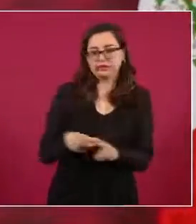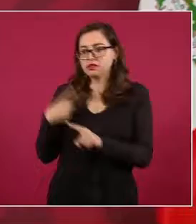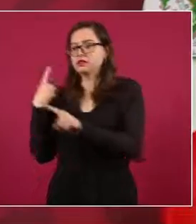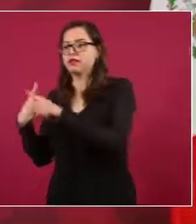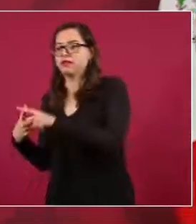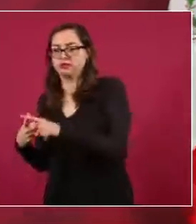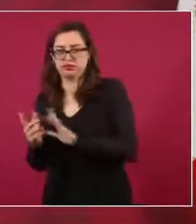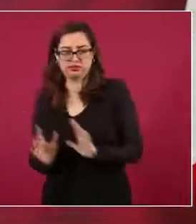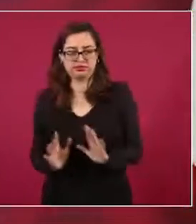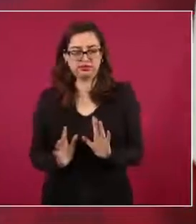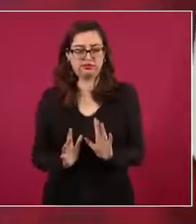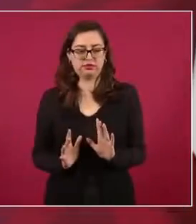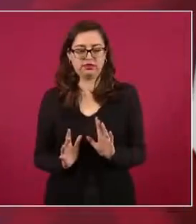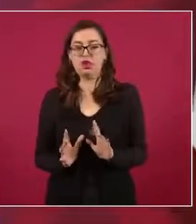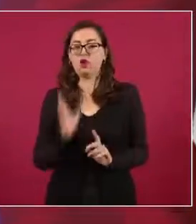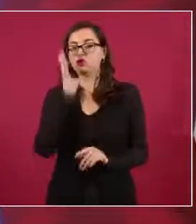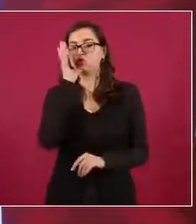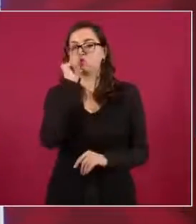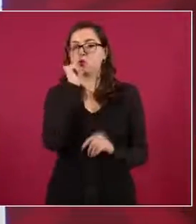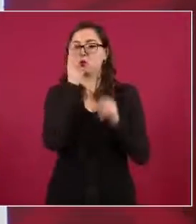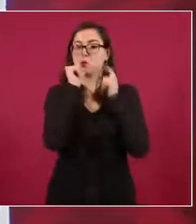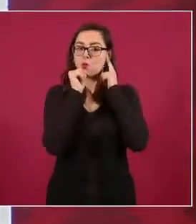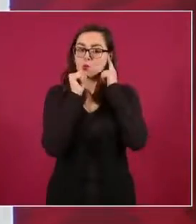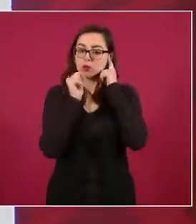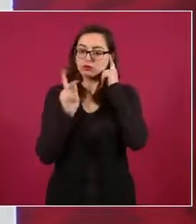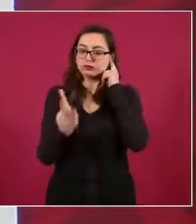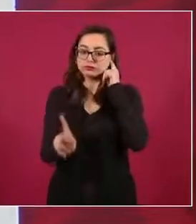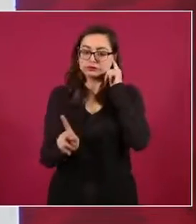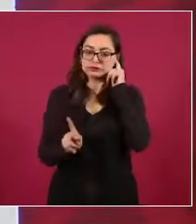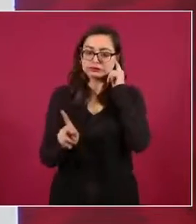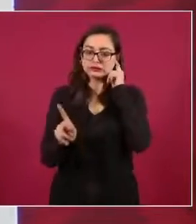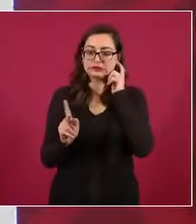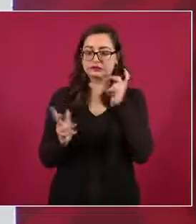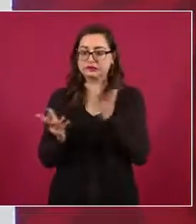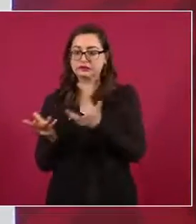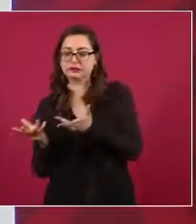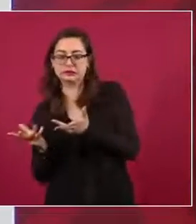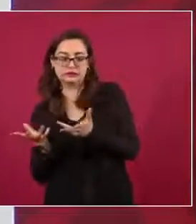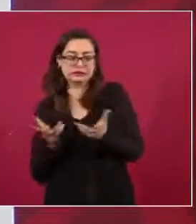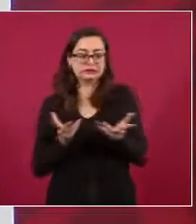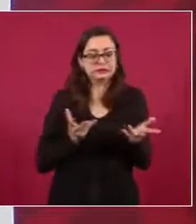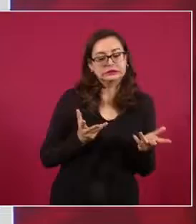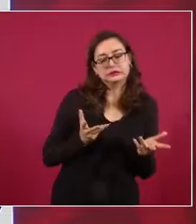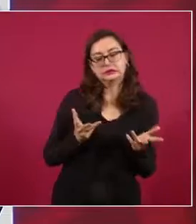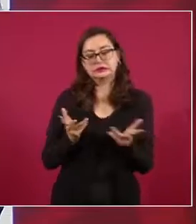estar en la indefinición. Es funesta la indefinición